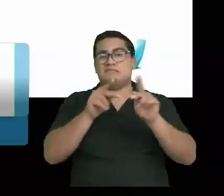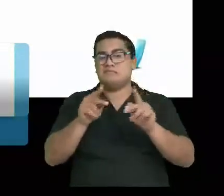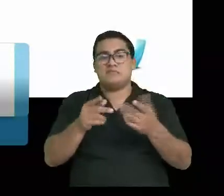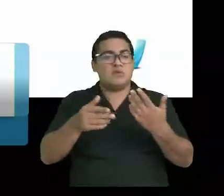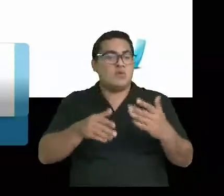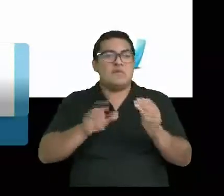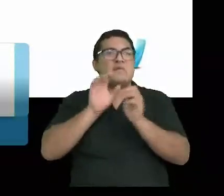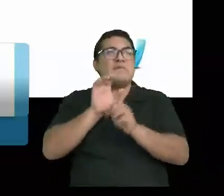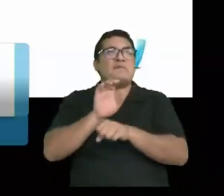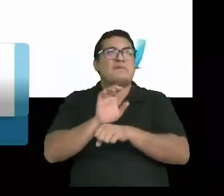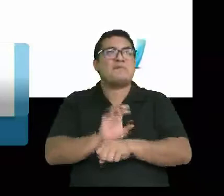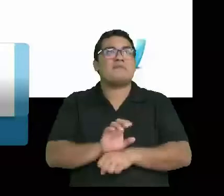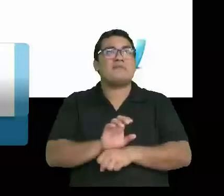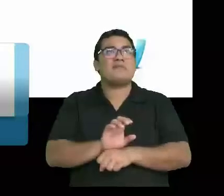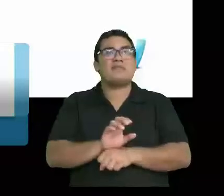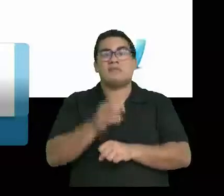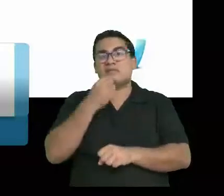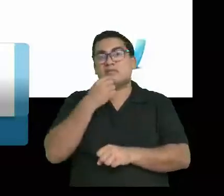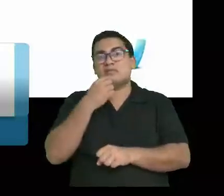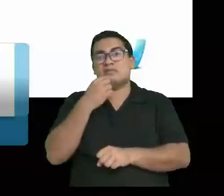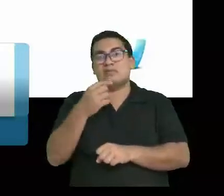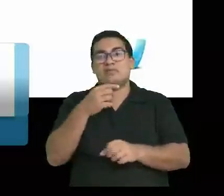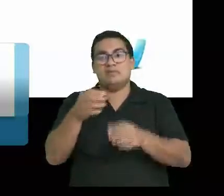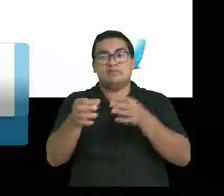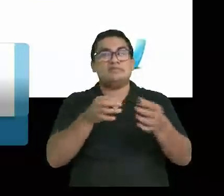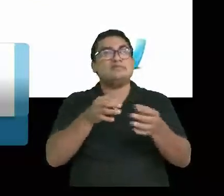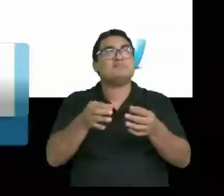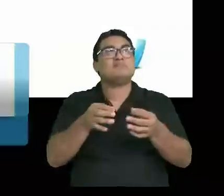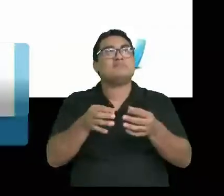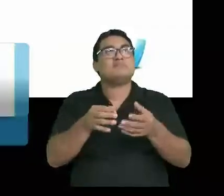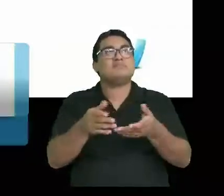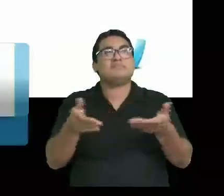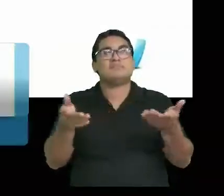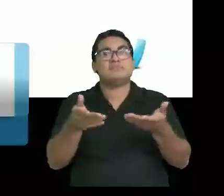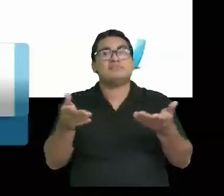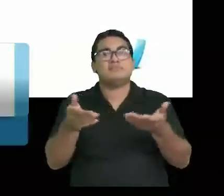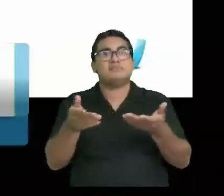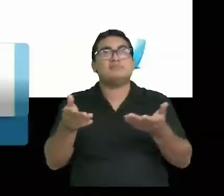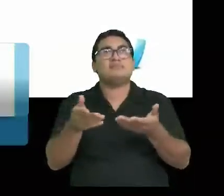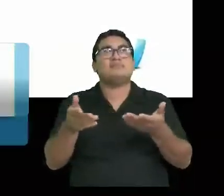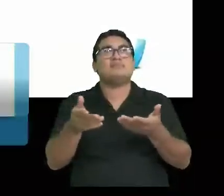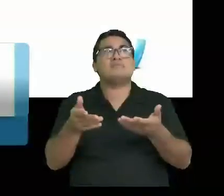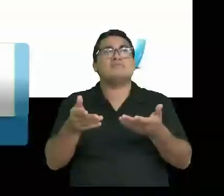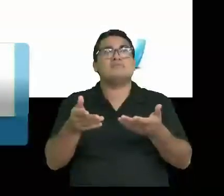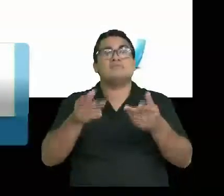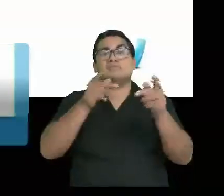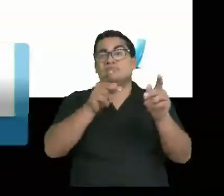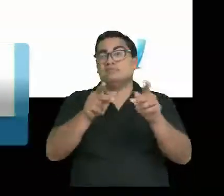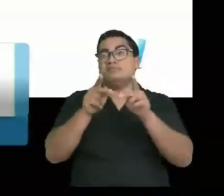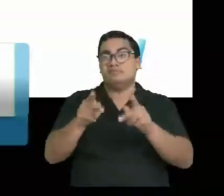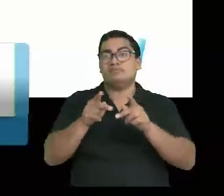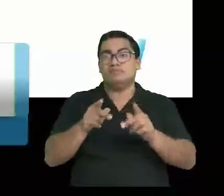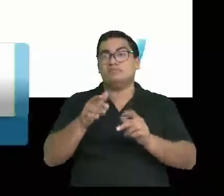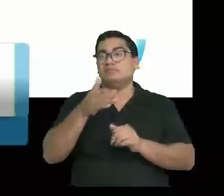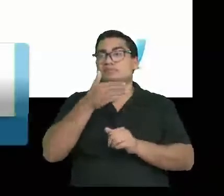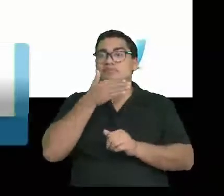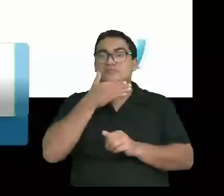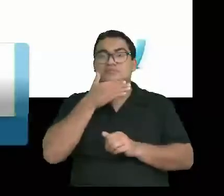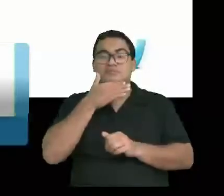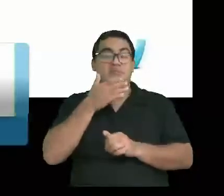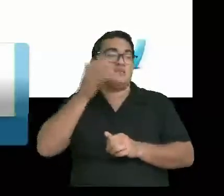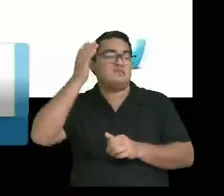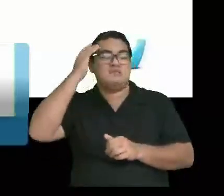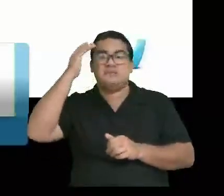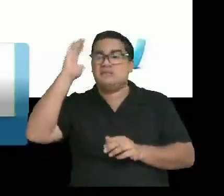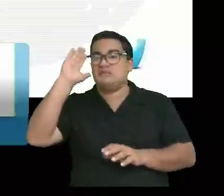más, como dice la palabra, establecido. Entonces el paciente ya es un poco más difícil que se percate